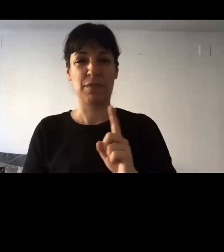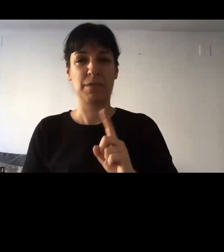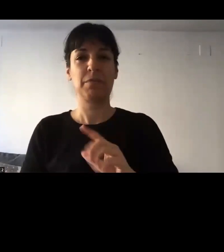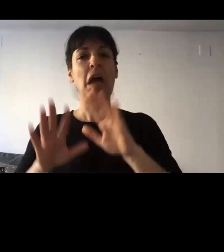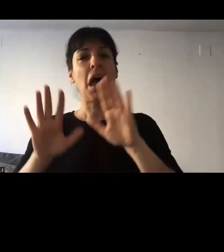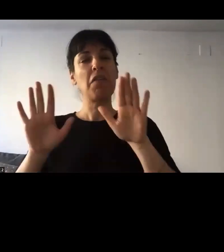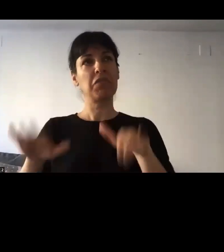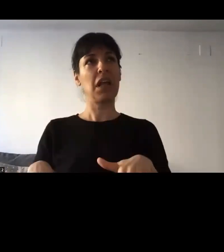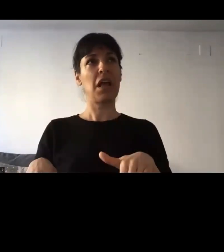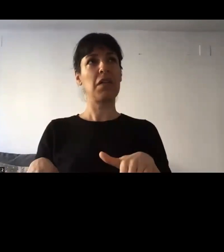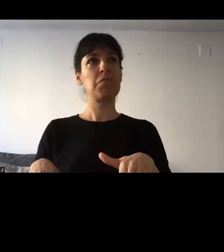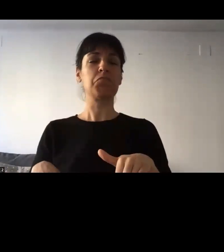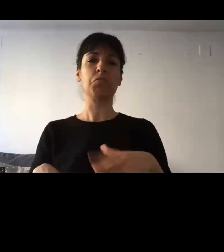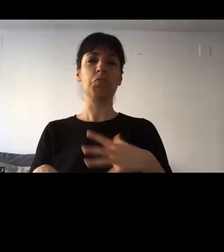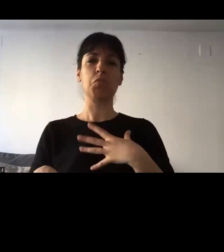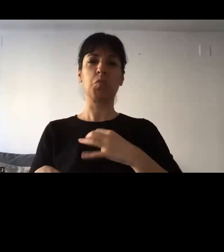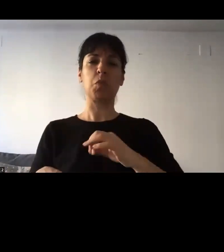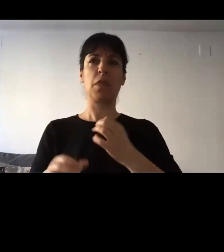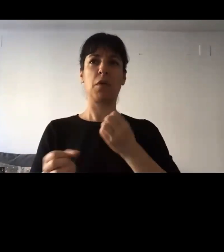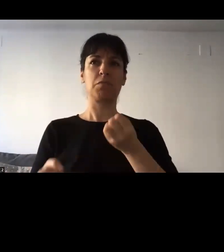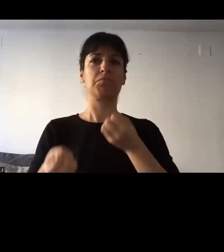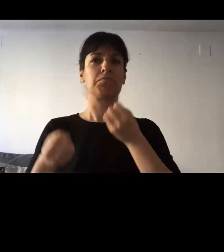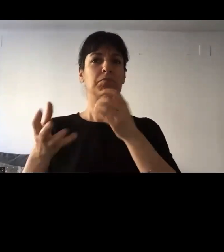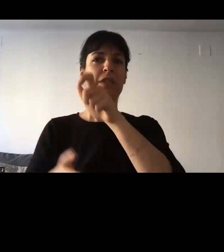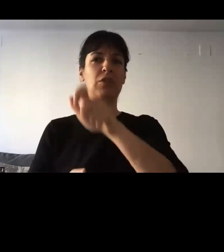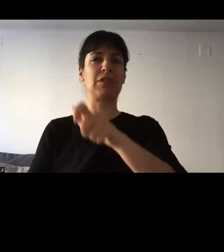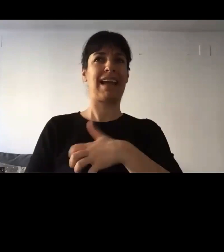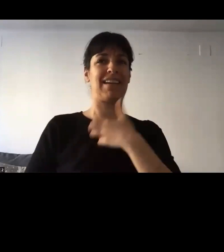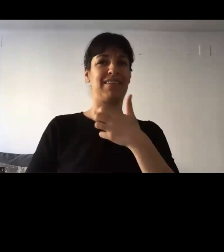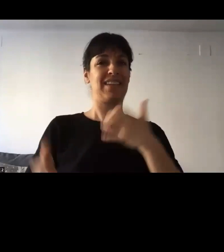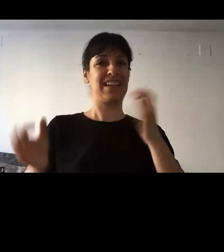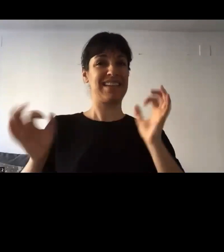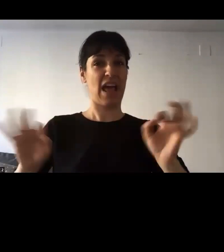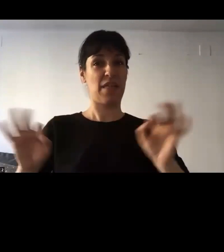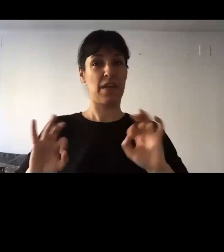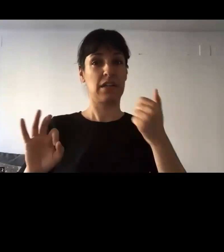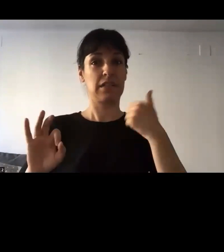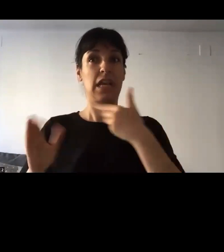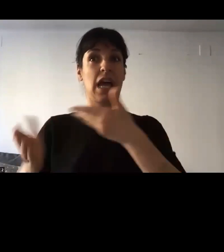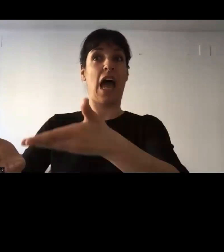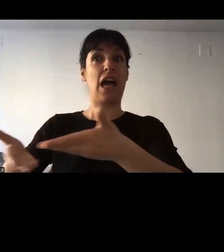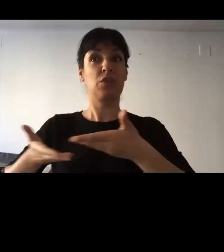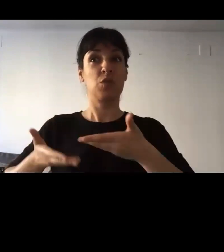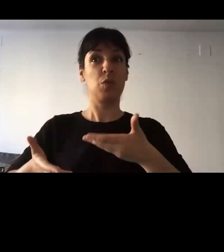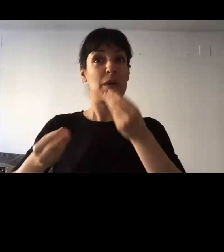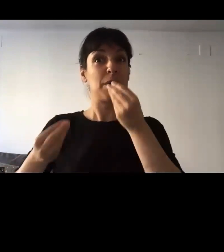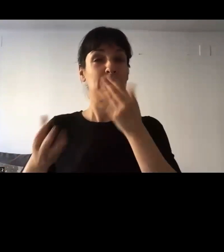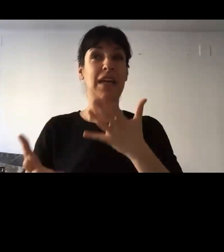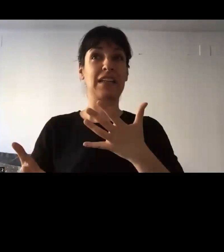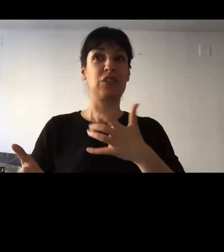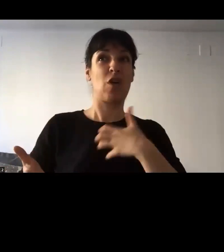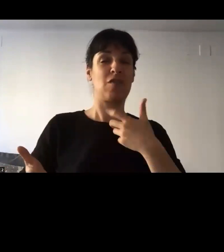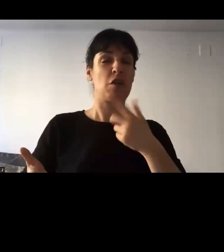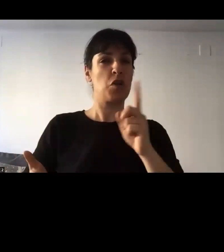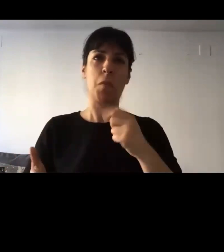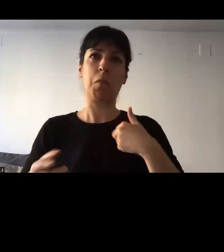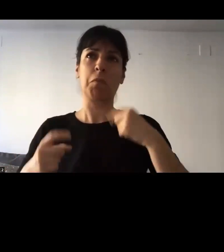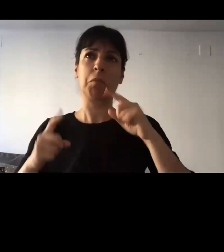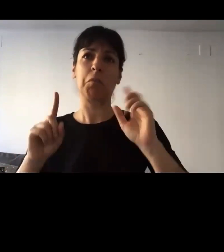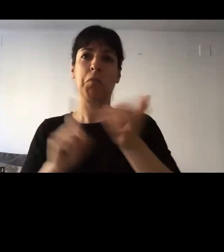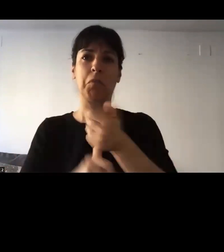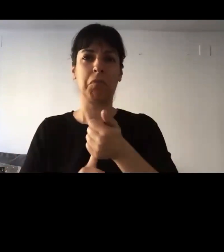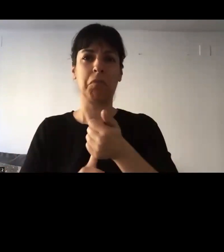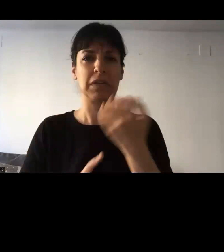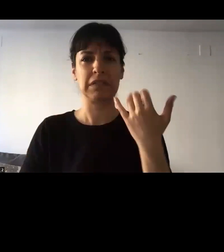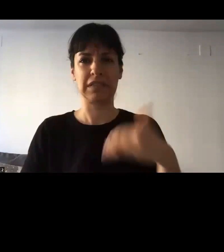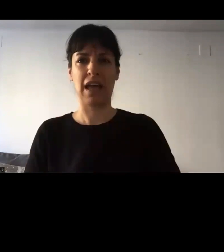de poder comunicarme con estas personas y no ofenderlas cuando te ofrecen su ayuda de buena fe. Y